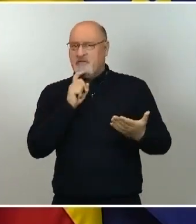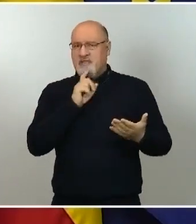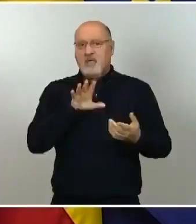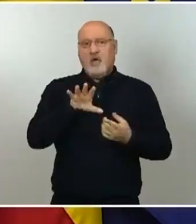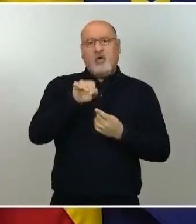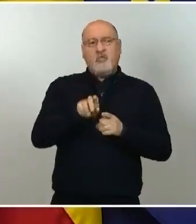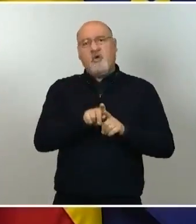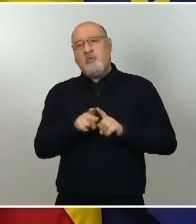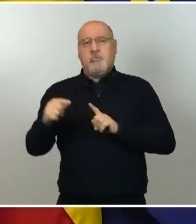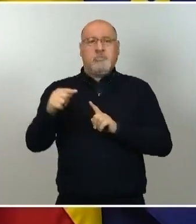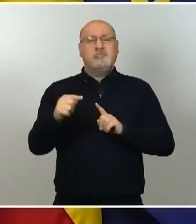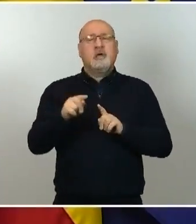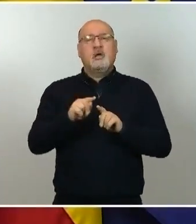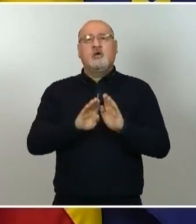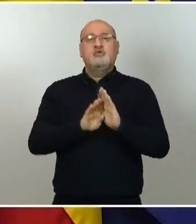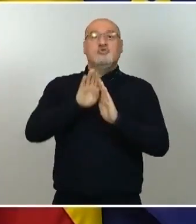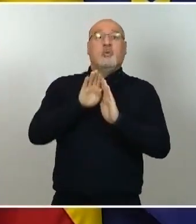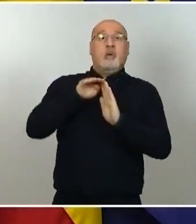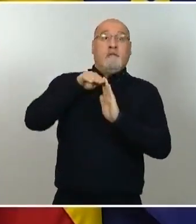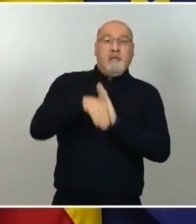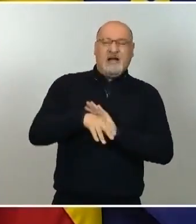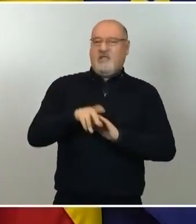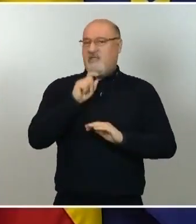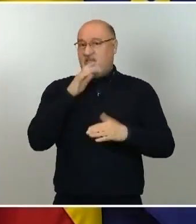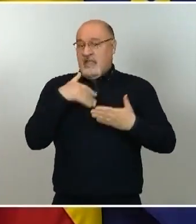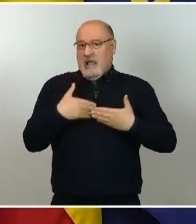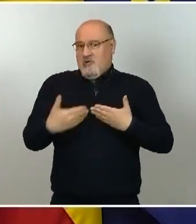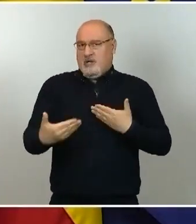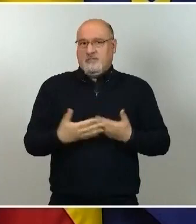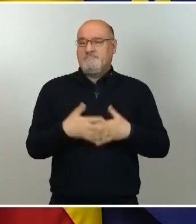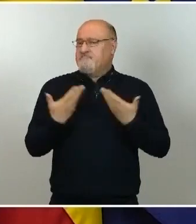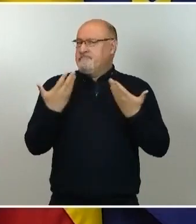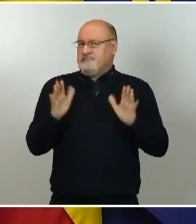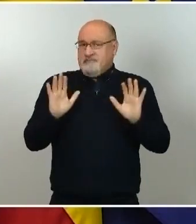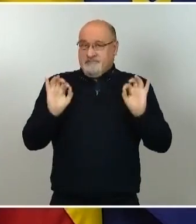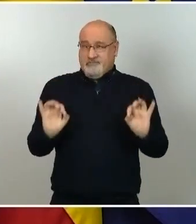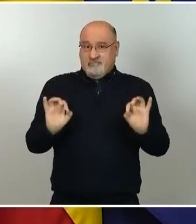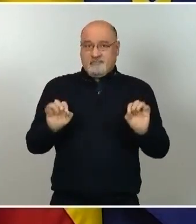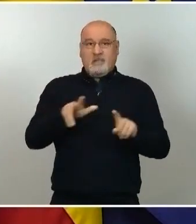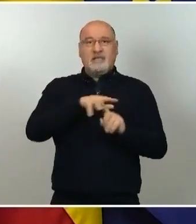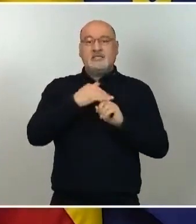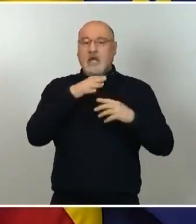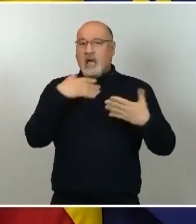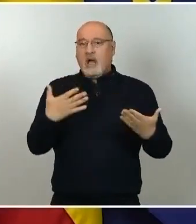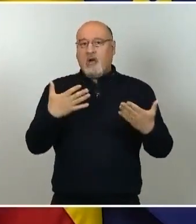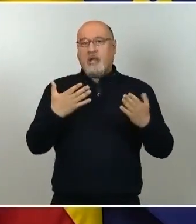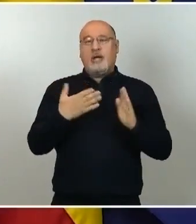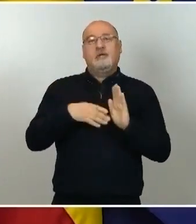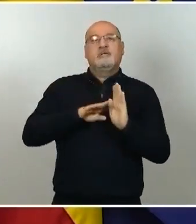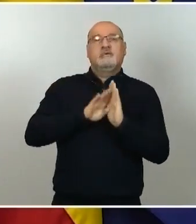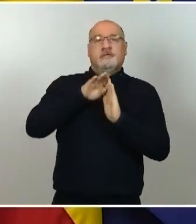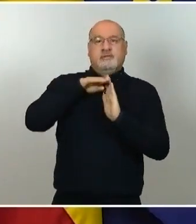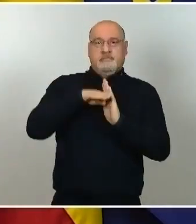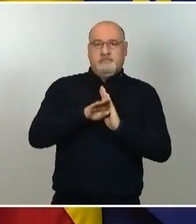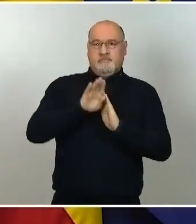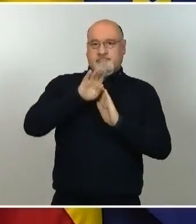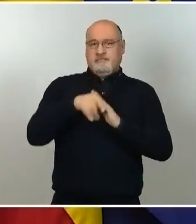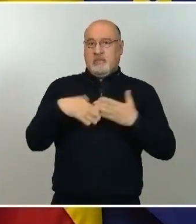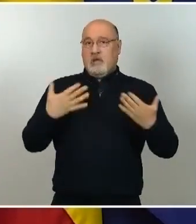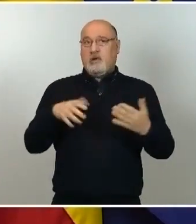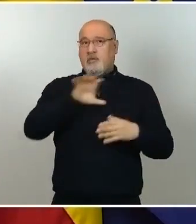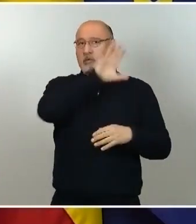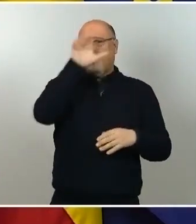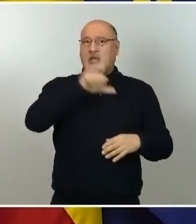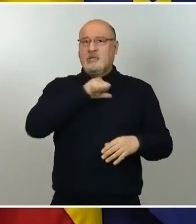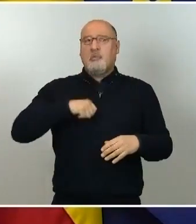de que bajen en los próximos días. Sea como sea, estamos en una situación de inflexión que ya en varias comunidades autónomas